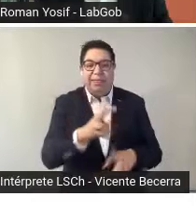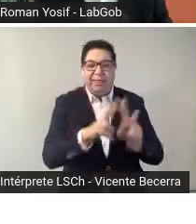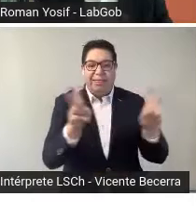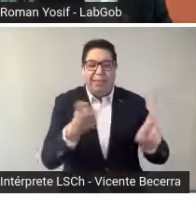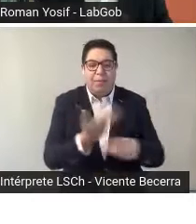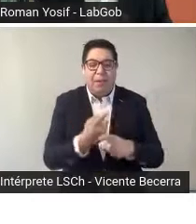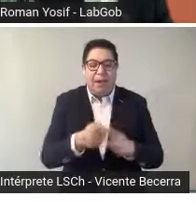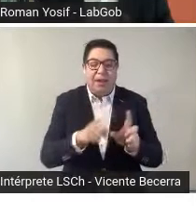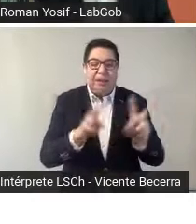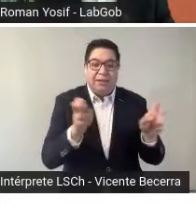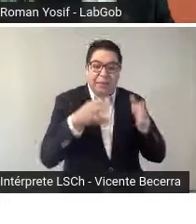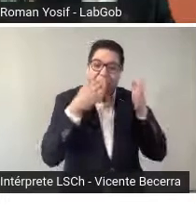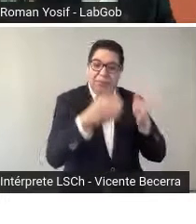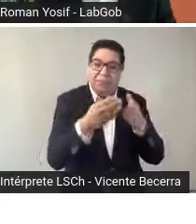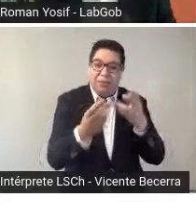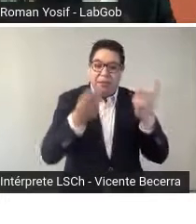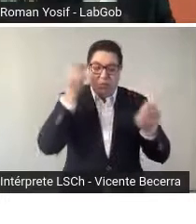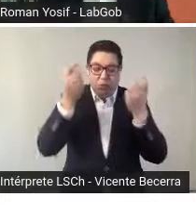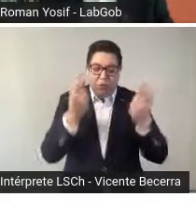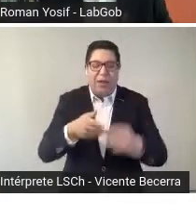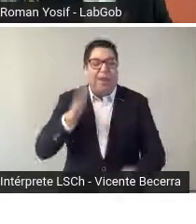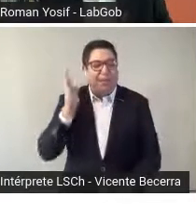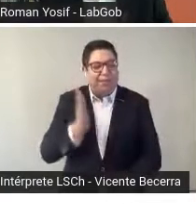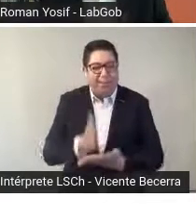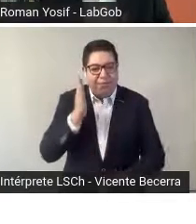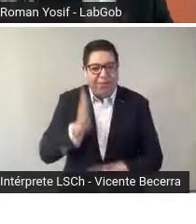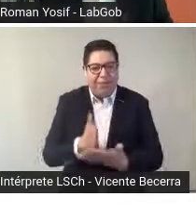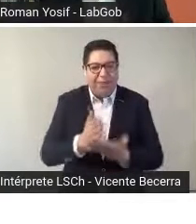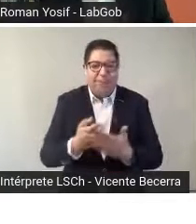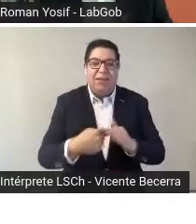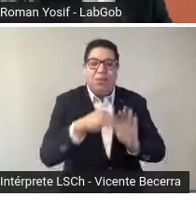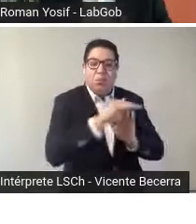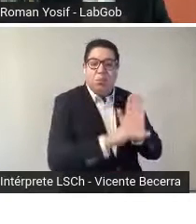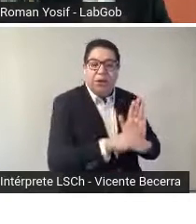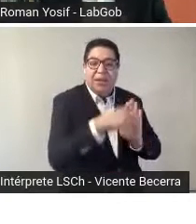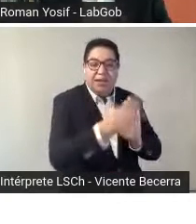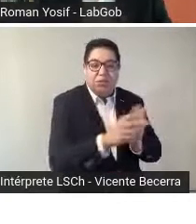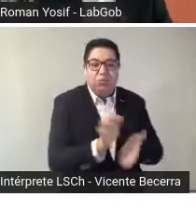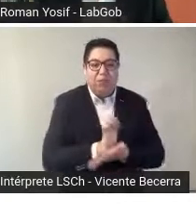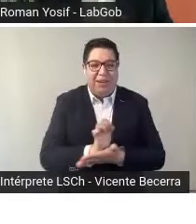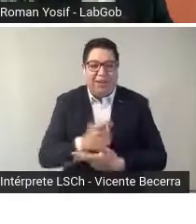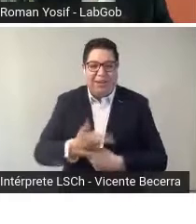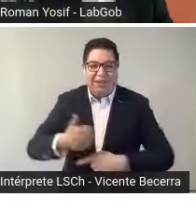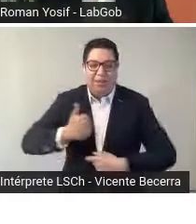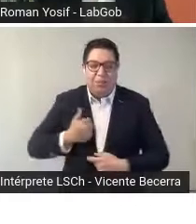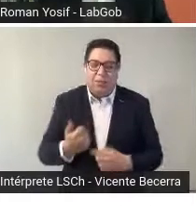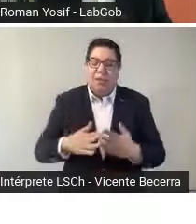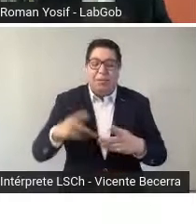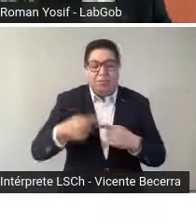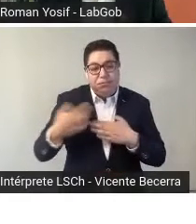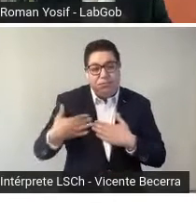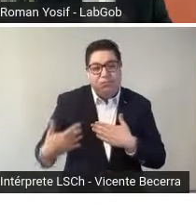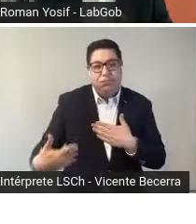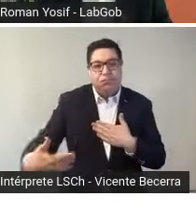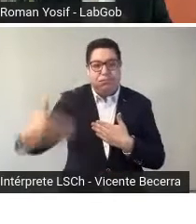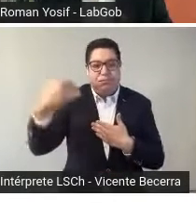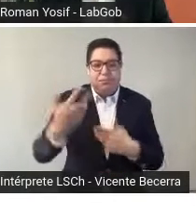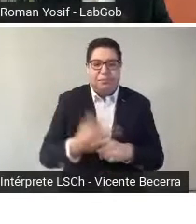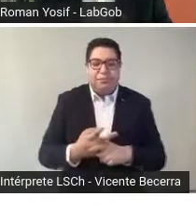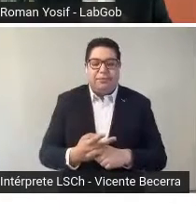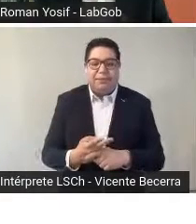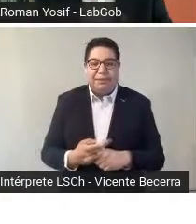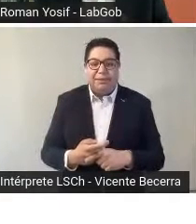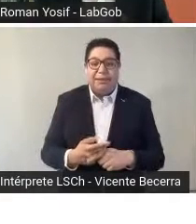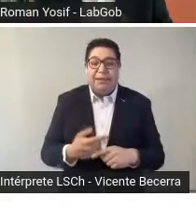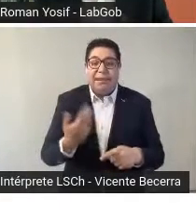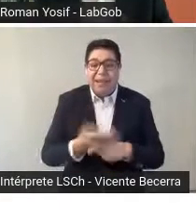pública es y debe seguir siendo una política de Estado, una política de largo plazo, una política que se construye en